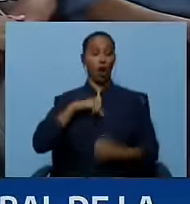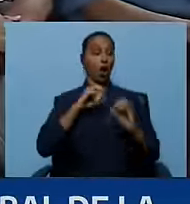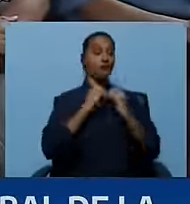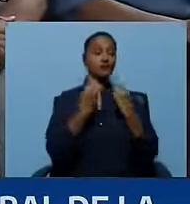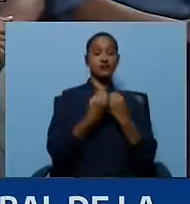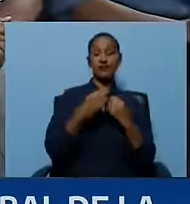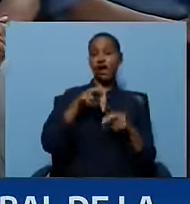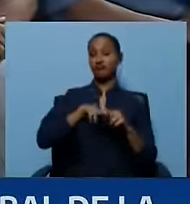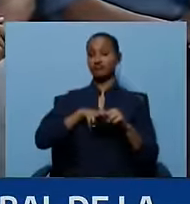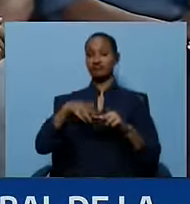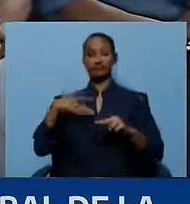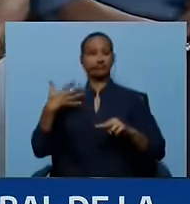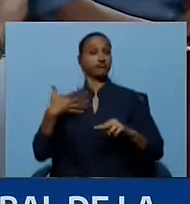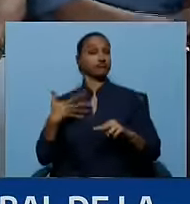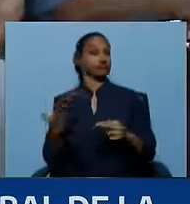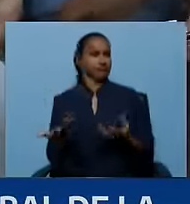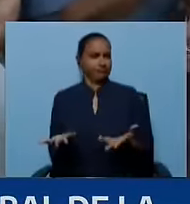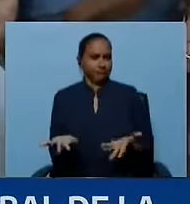Hay dos tipos de enchufados.